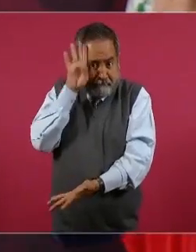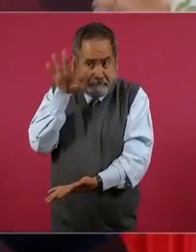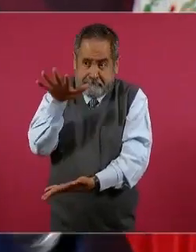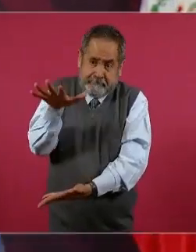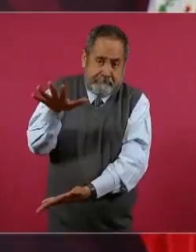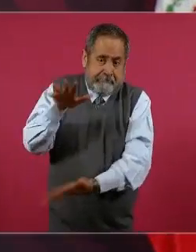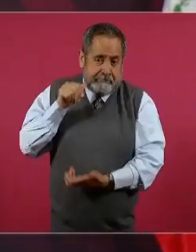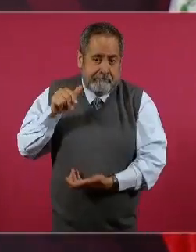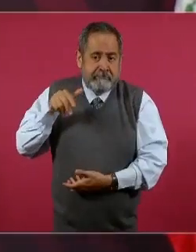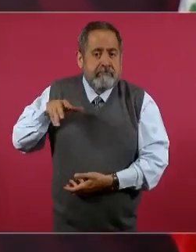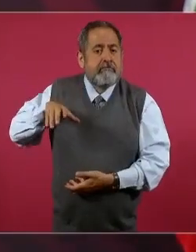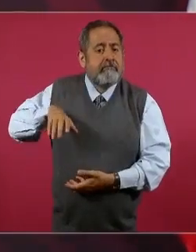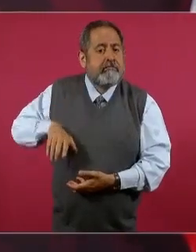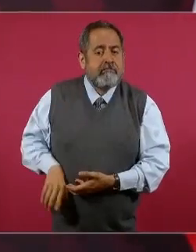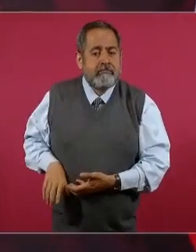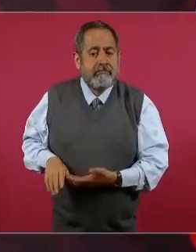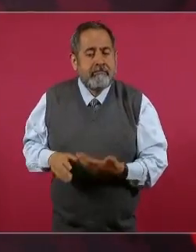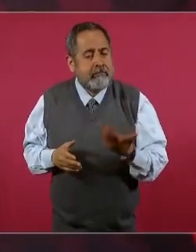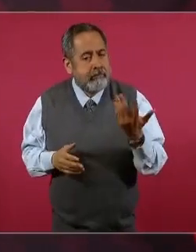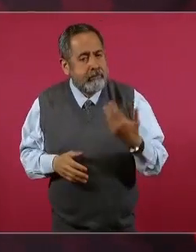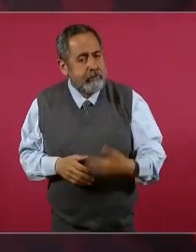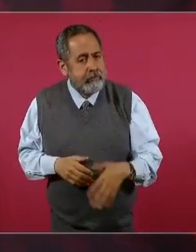ese dinero.